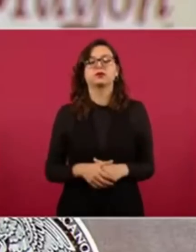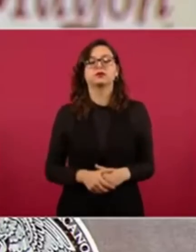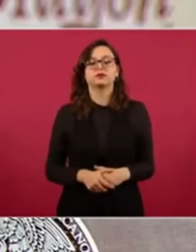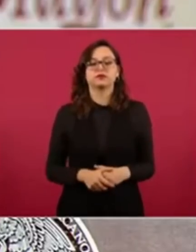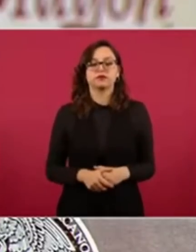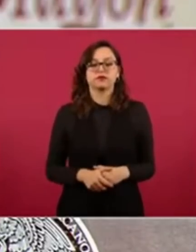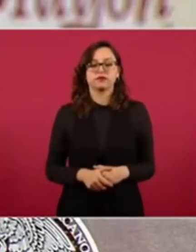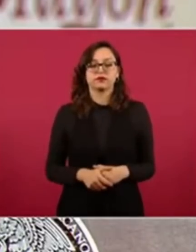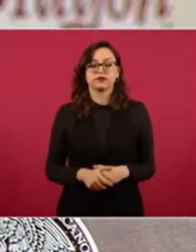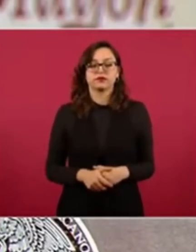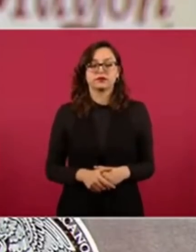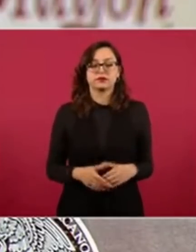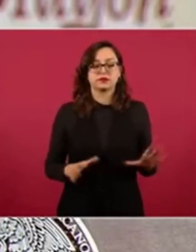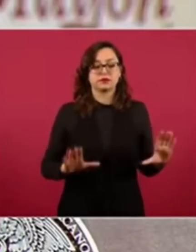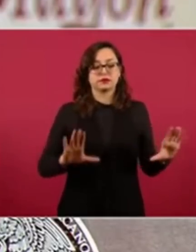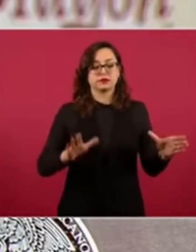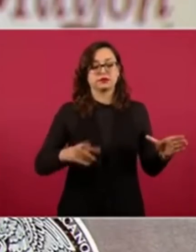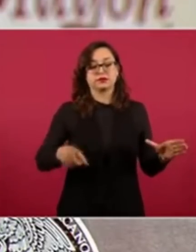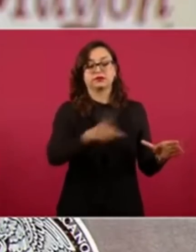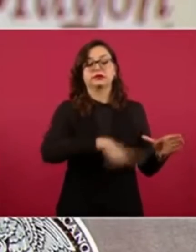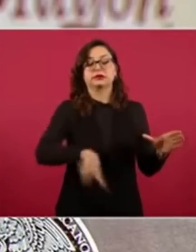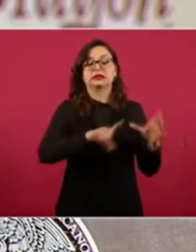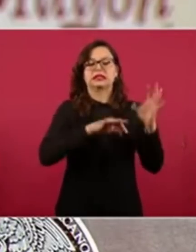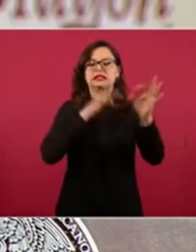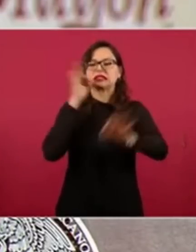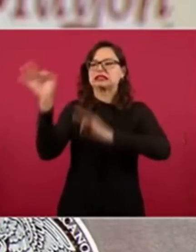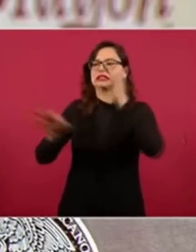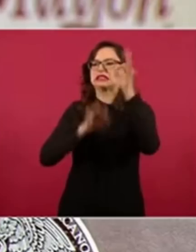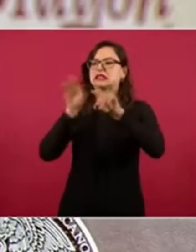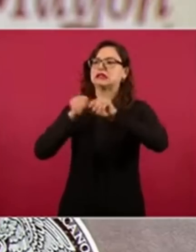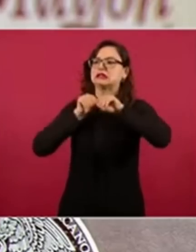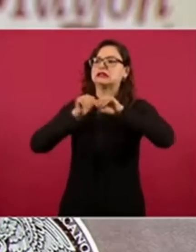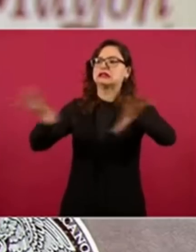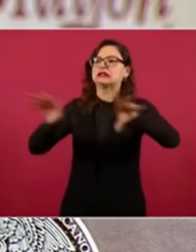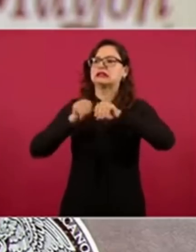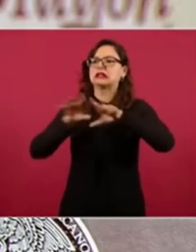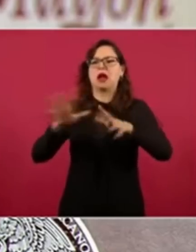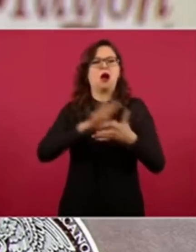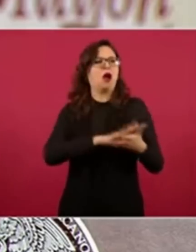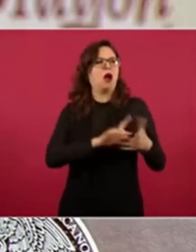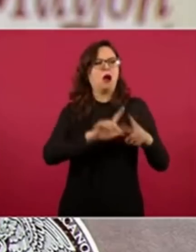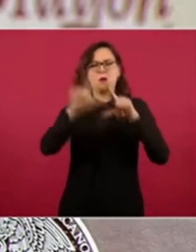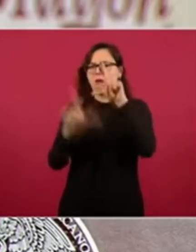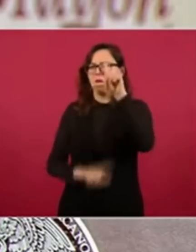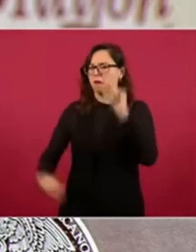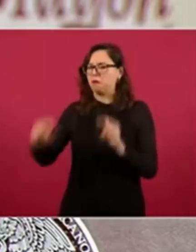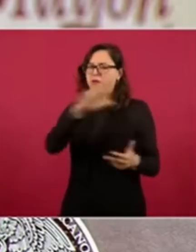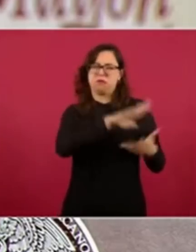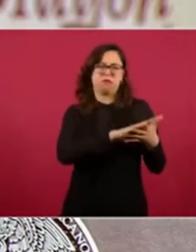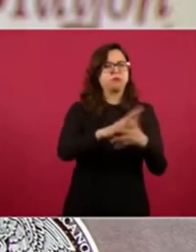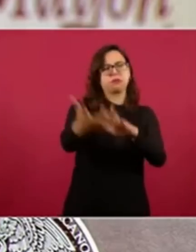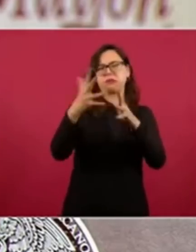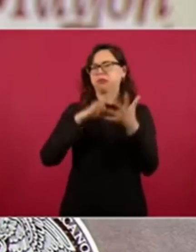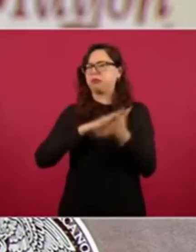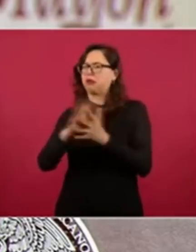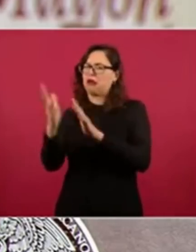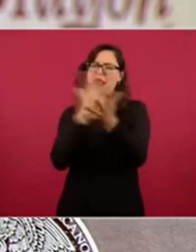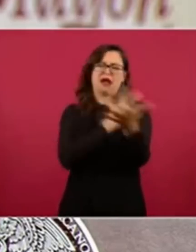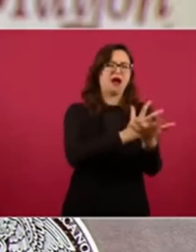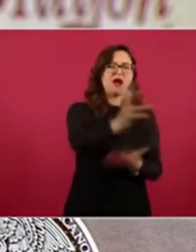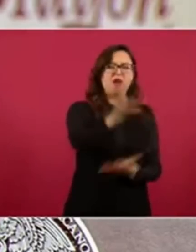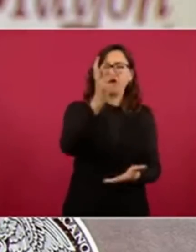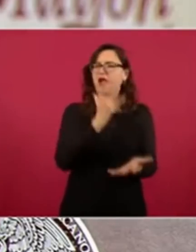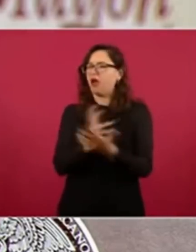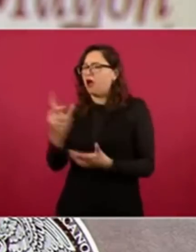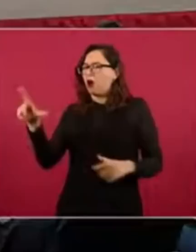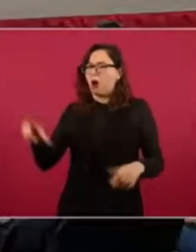Mega campaña para generar percepción de violencia generalizada e ingobernabilidad. A partir de los hechos